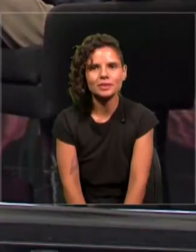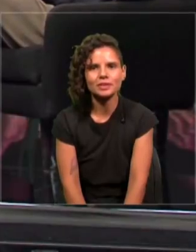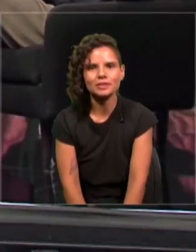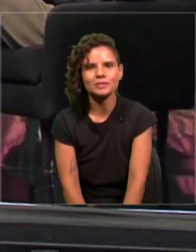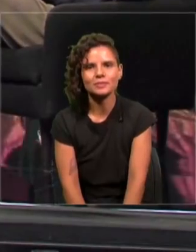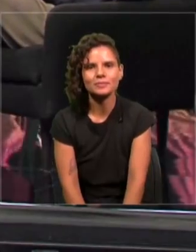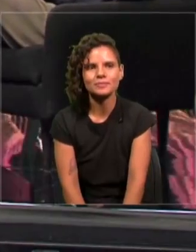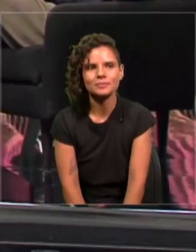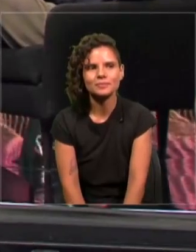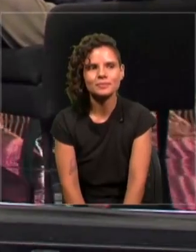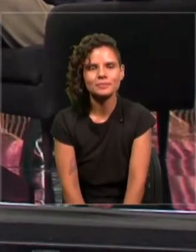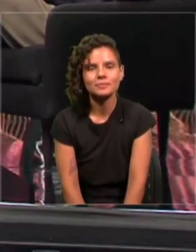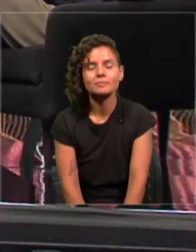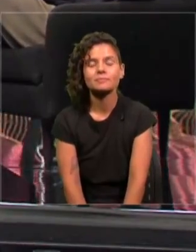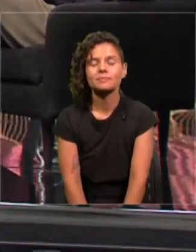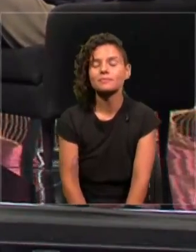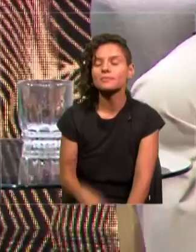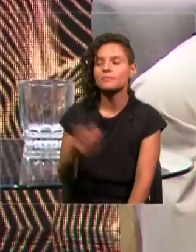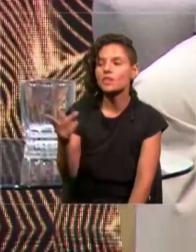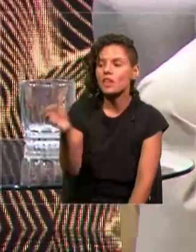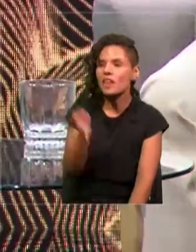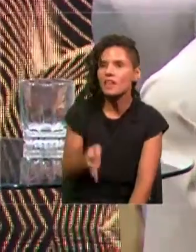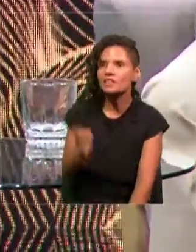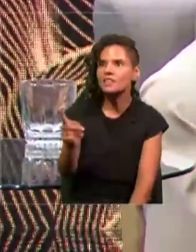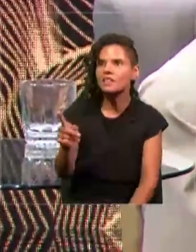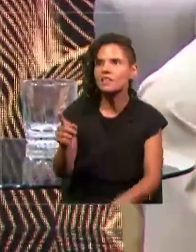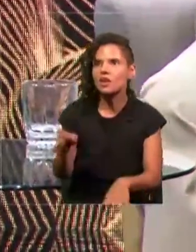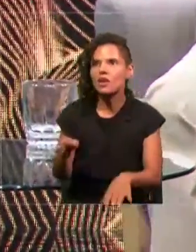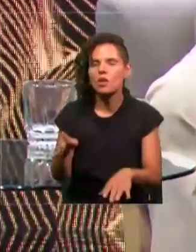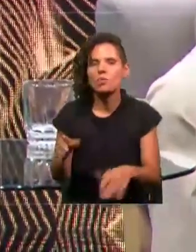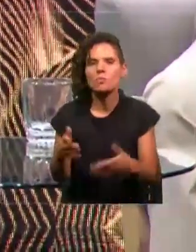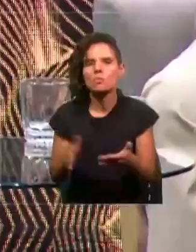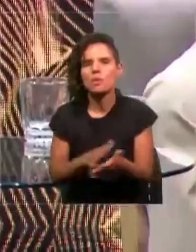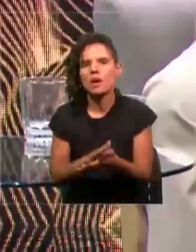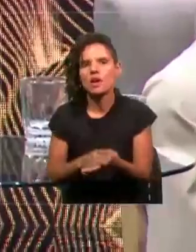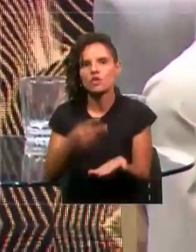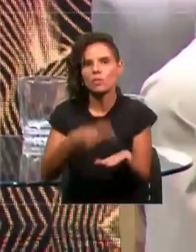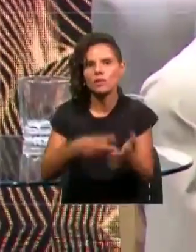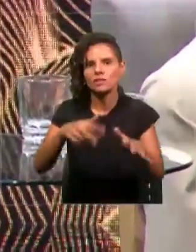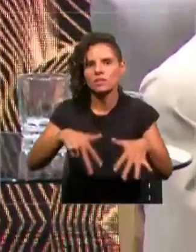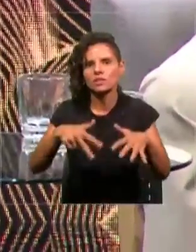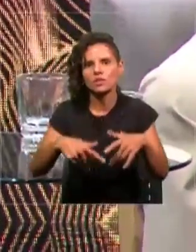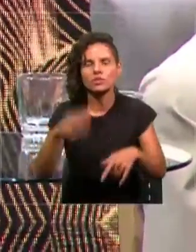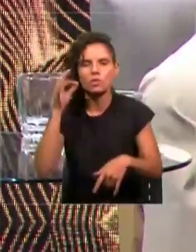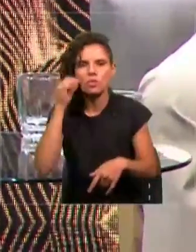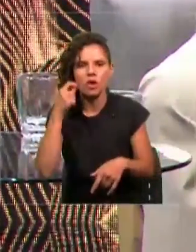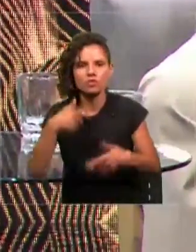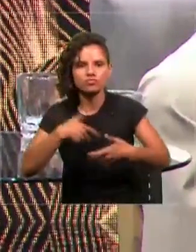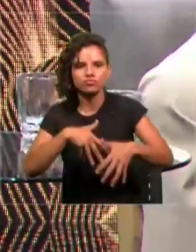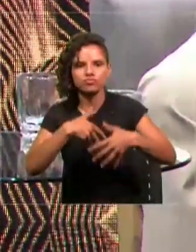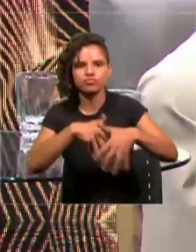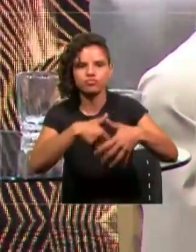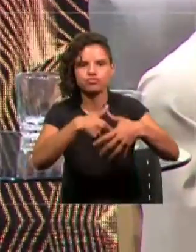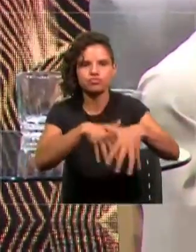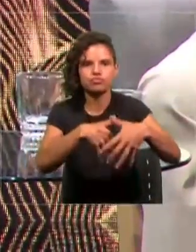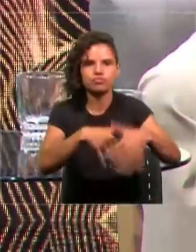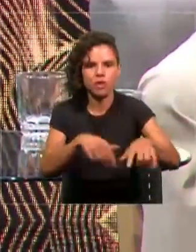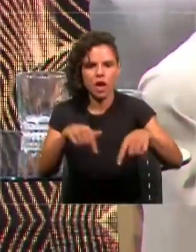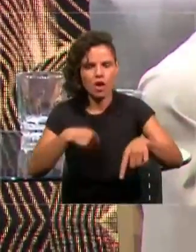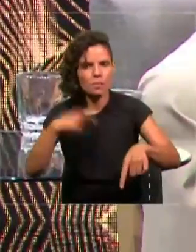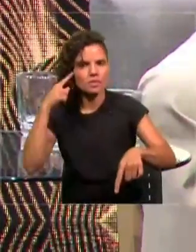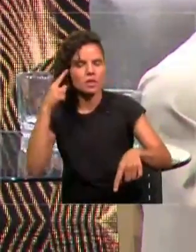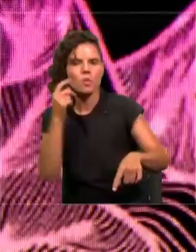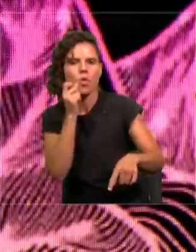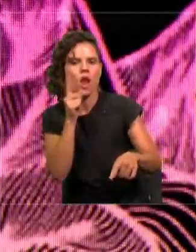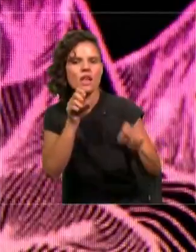Siguiendo la línea de lo que tú decías, si no hubiera sido por las chicas que salieron en la calle el 2018, no habríamos hablado de educación no